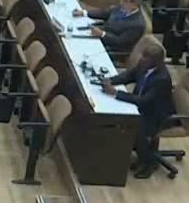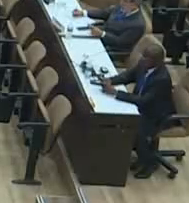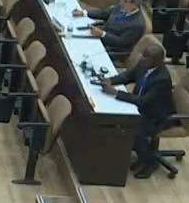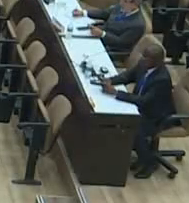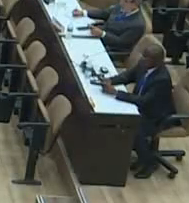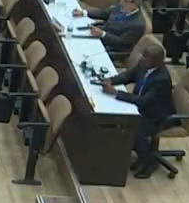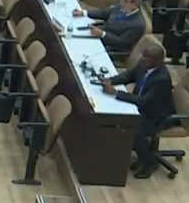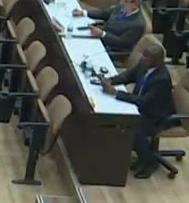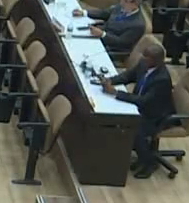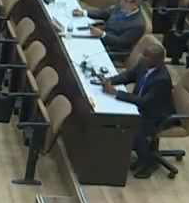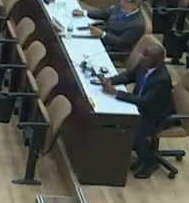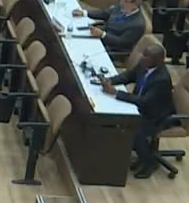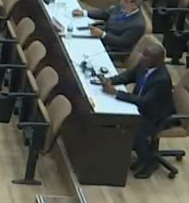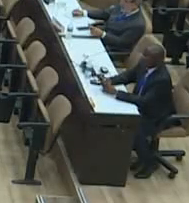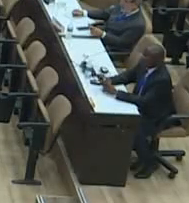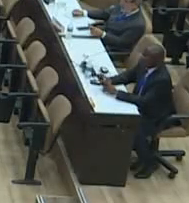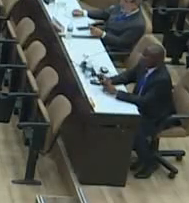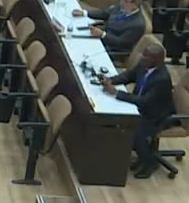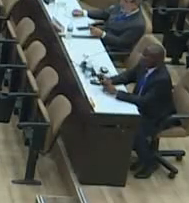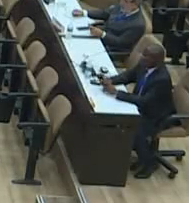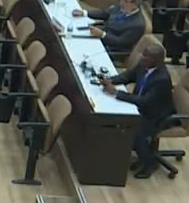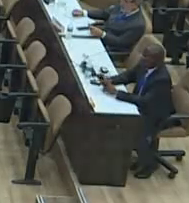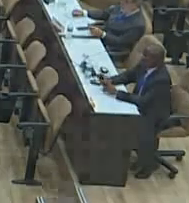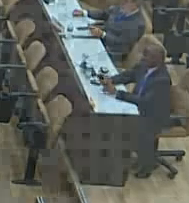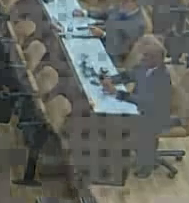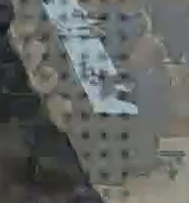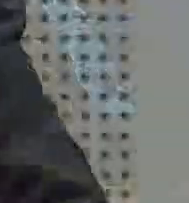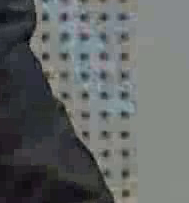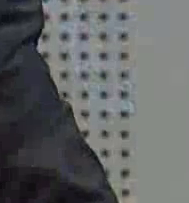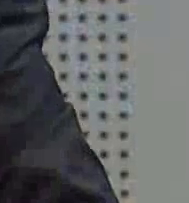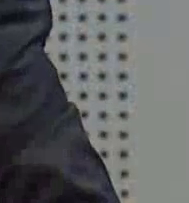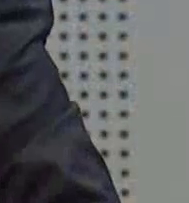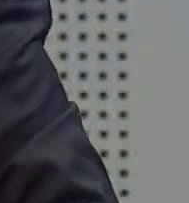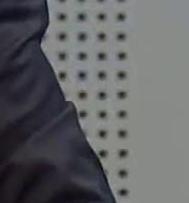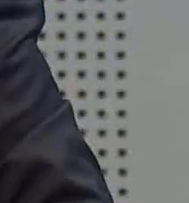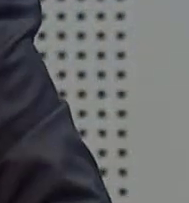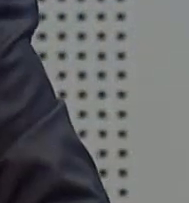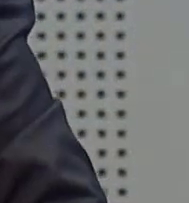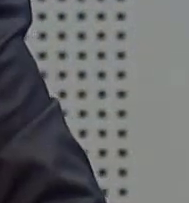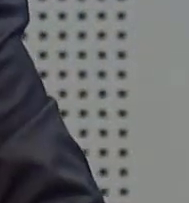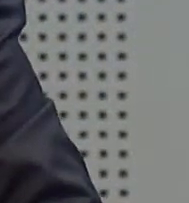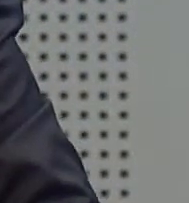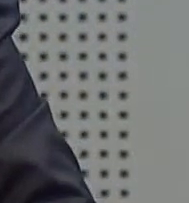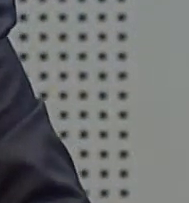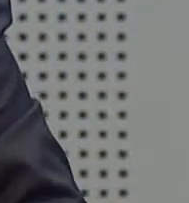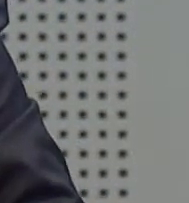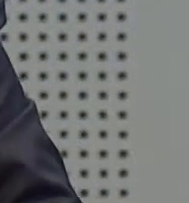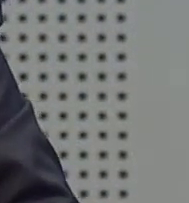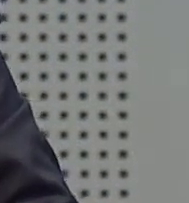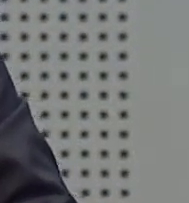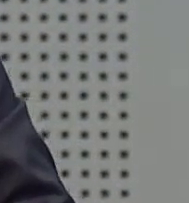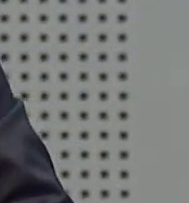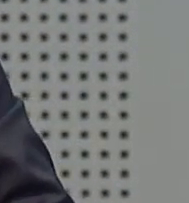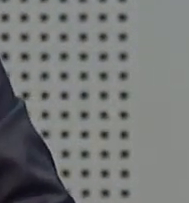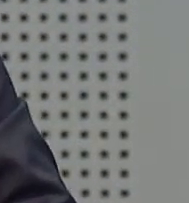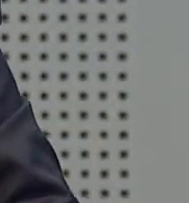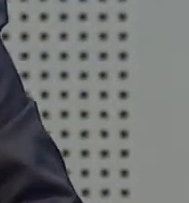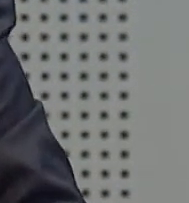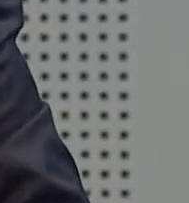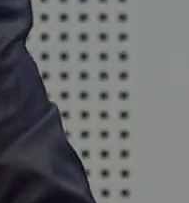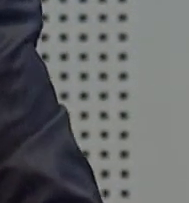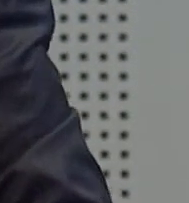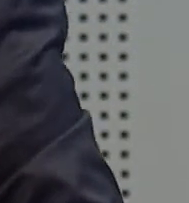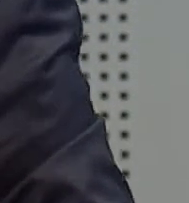Excelentísimo señor Díaz-Canel, presidente de la República de Cuba, señor Bruno Rodríguez, ministro de